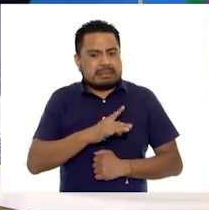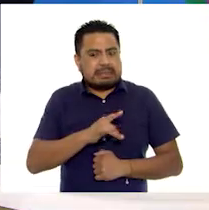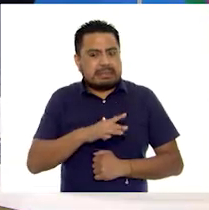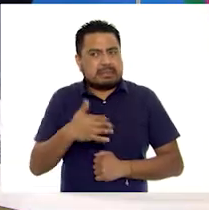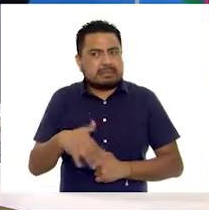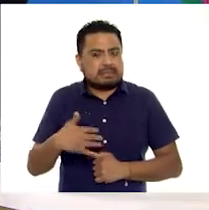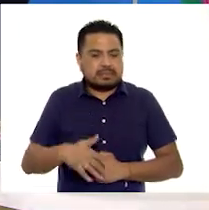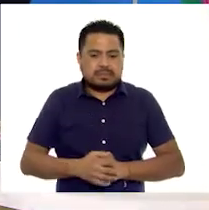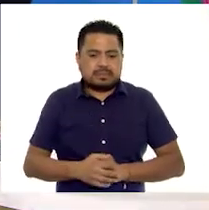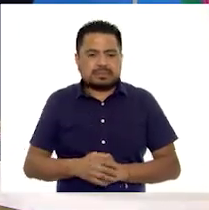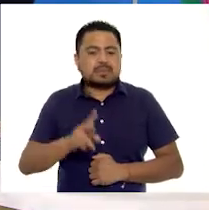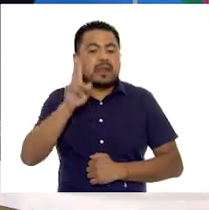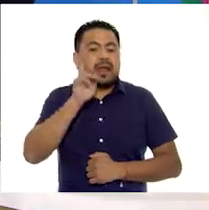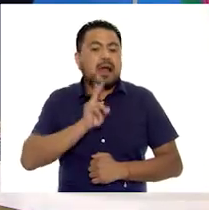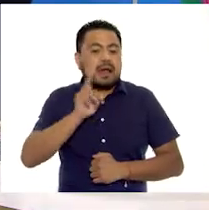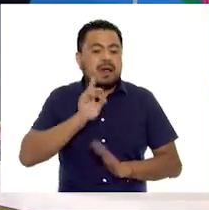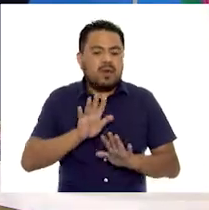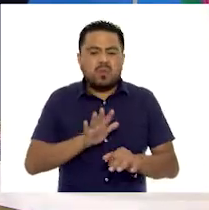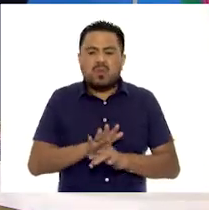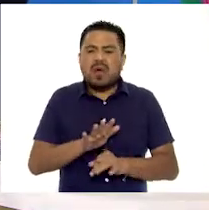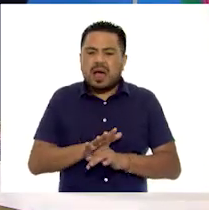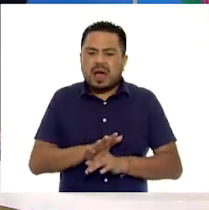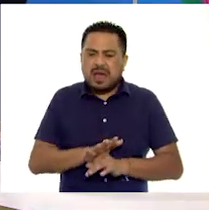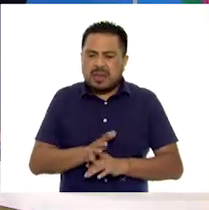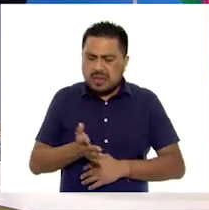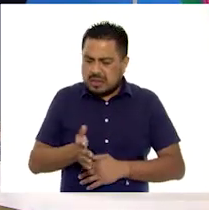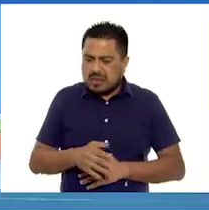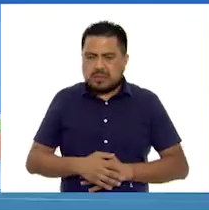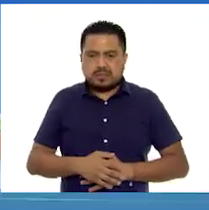a ver cuál será